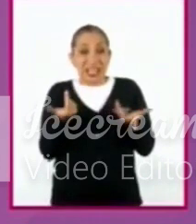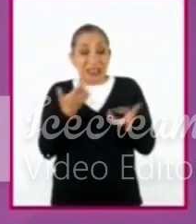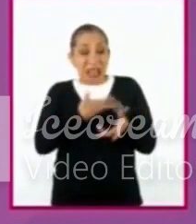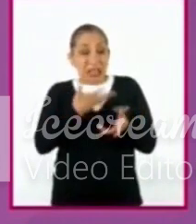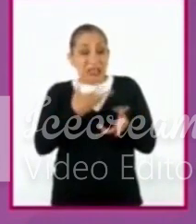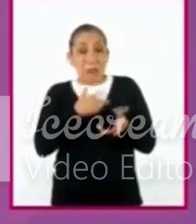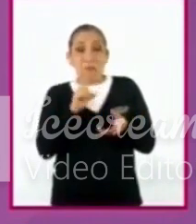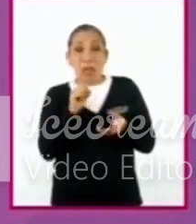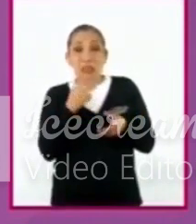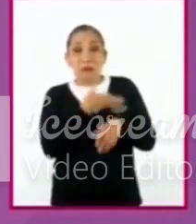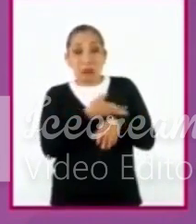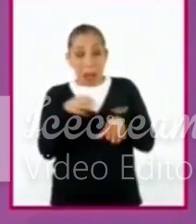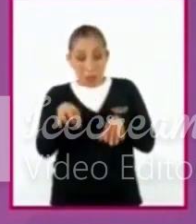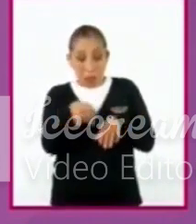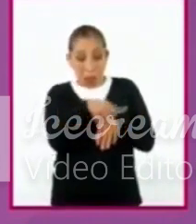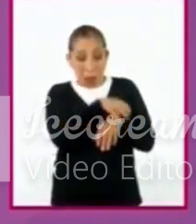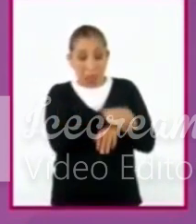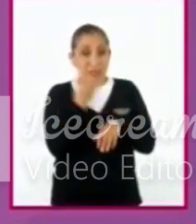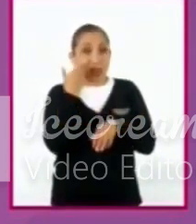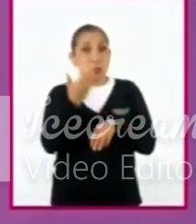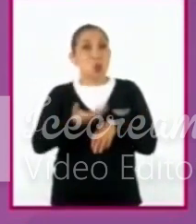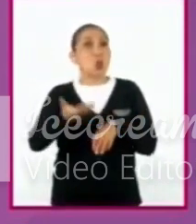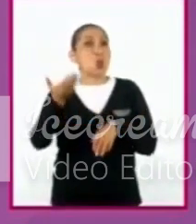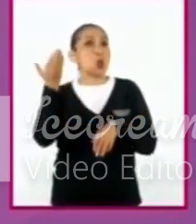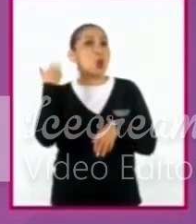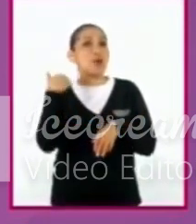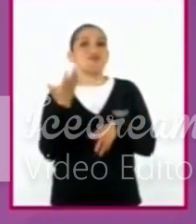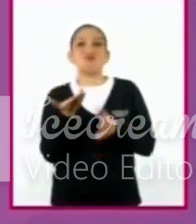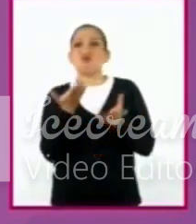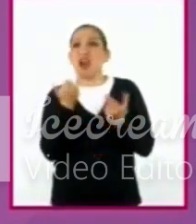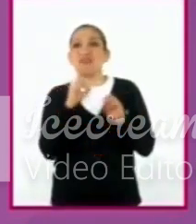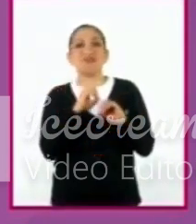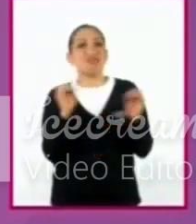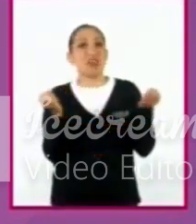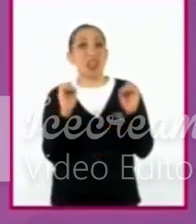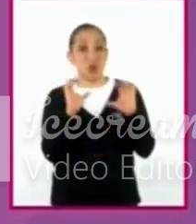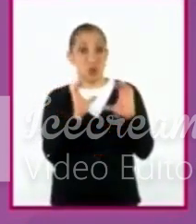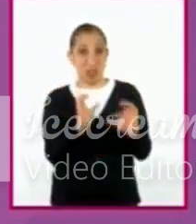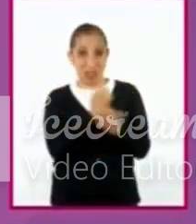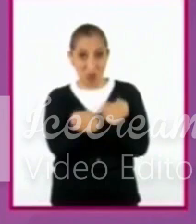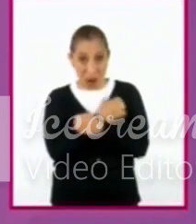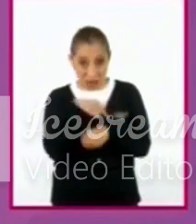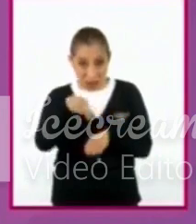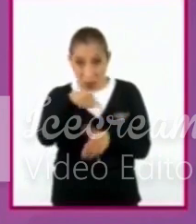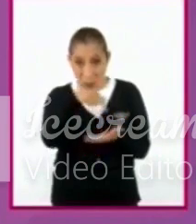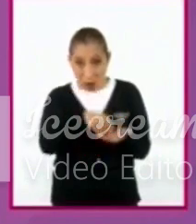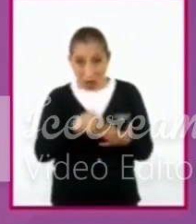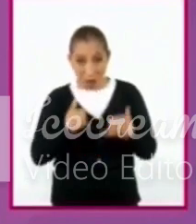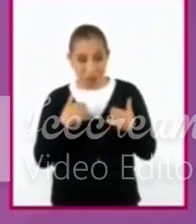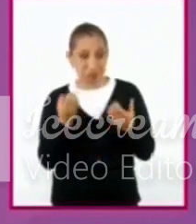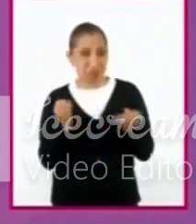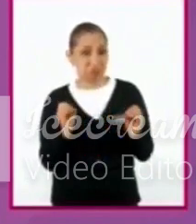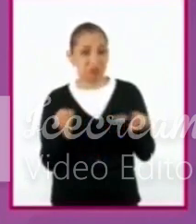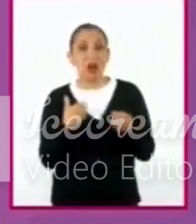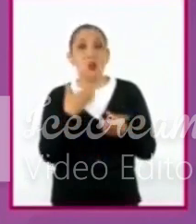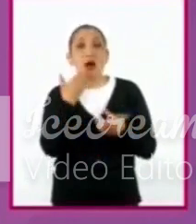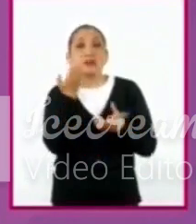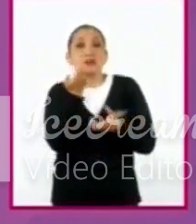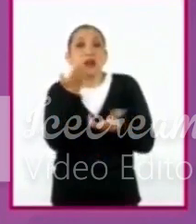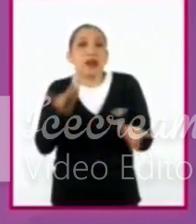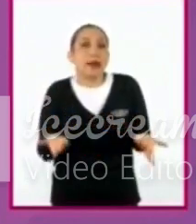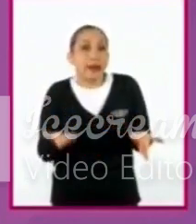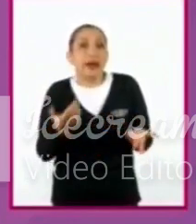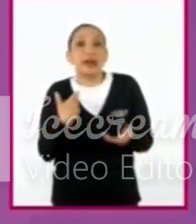contaba con 20 familias y en una época en que tampoco o nada se cuidaba de la educación de la juventud, no había escuela,